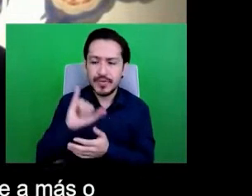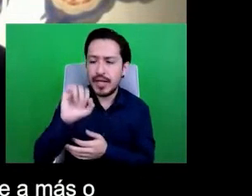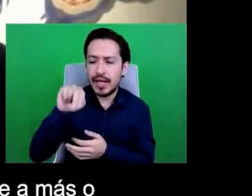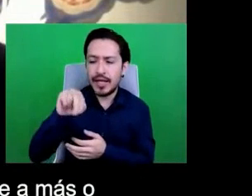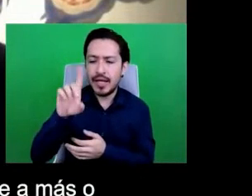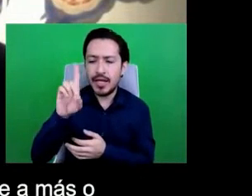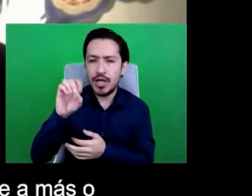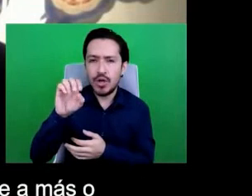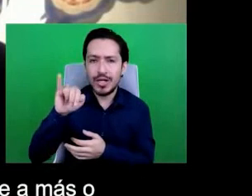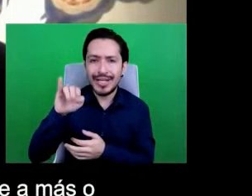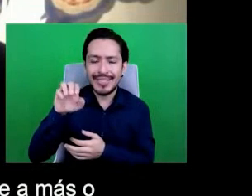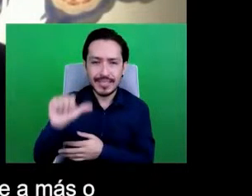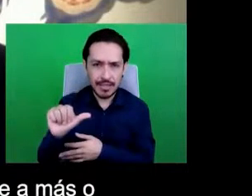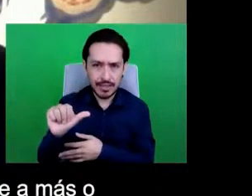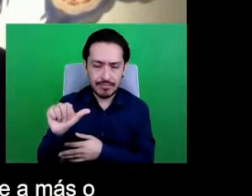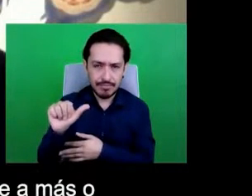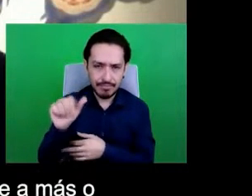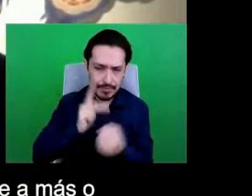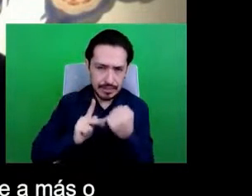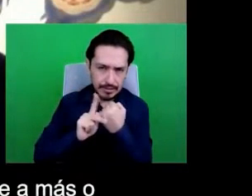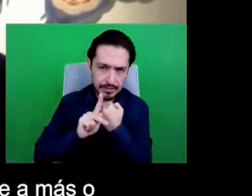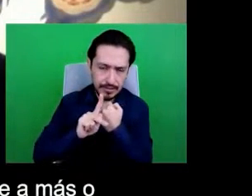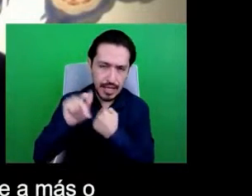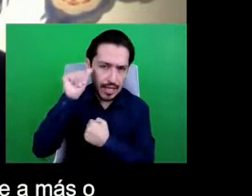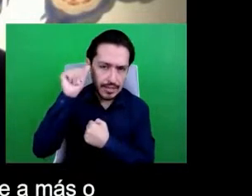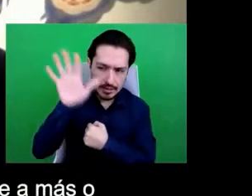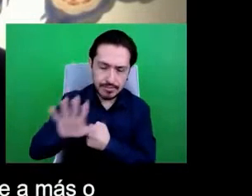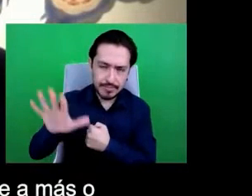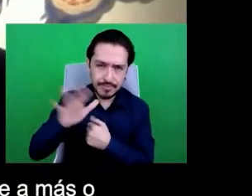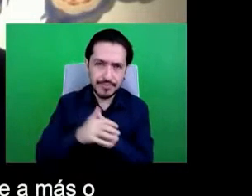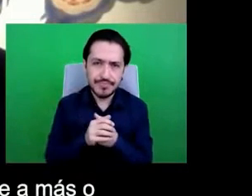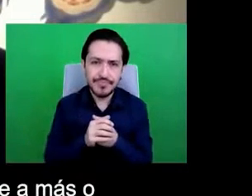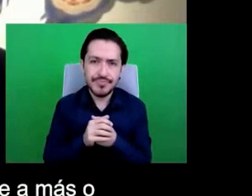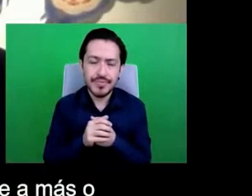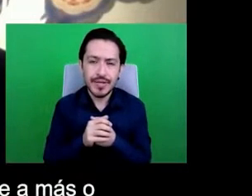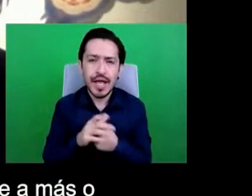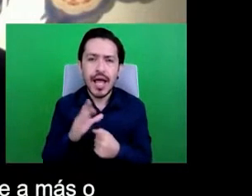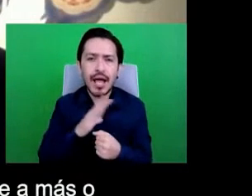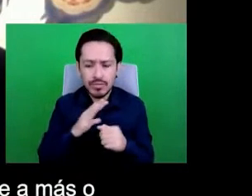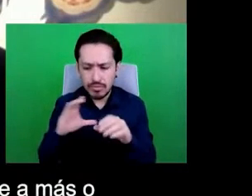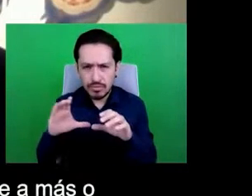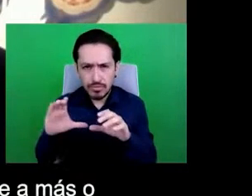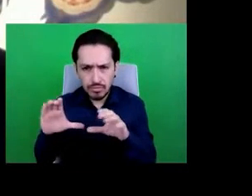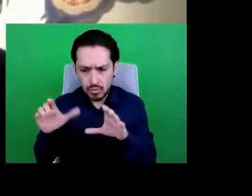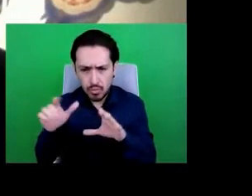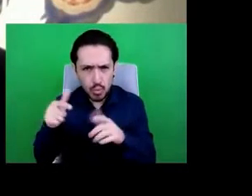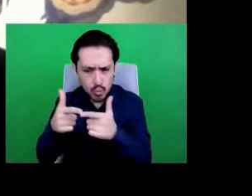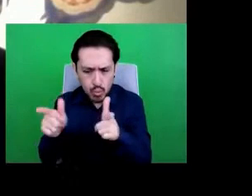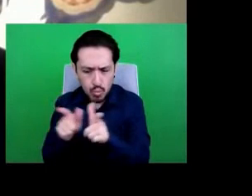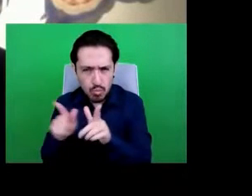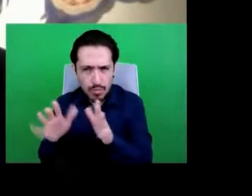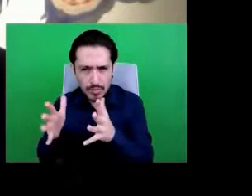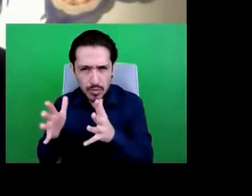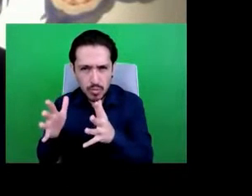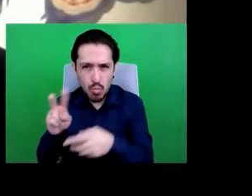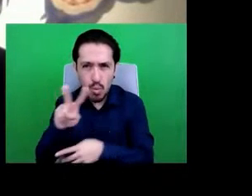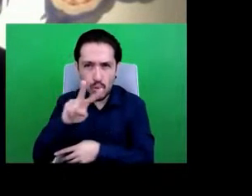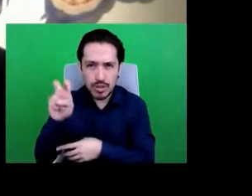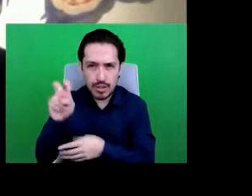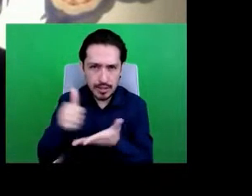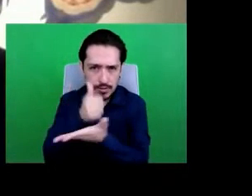hay una red de ciudades creativas que ahora incluye a más o menos unas 200 ciudades.